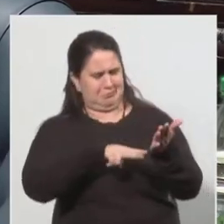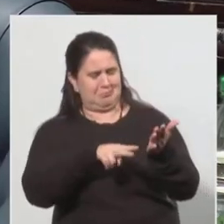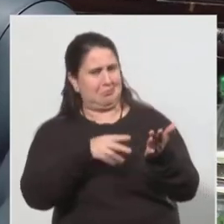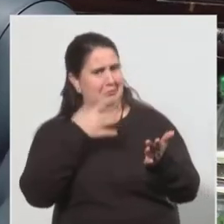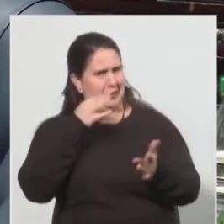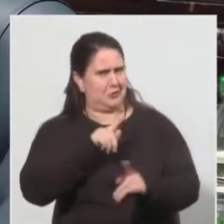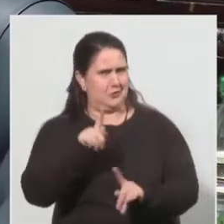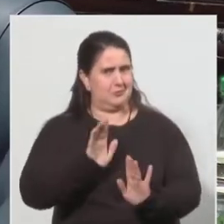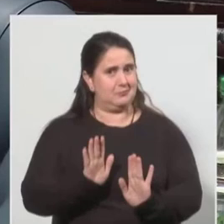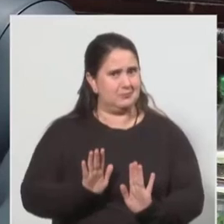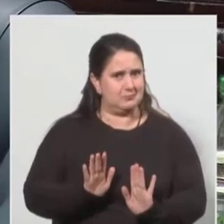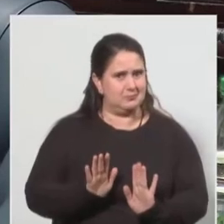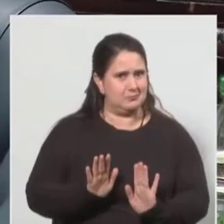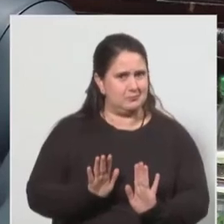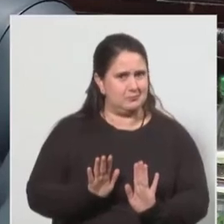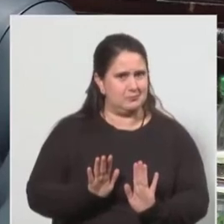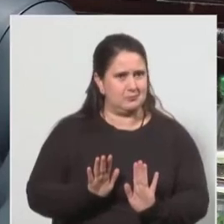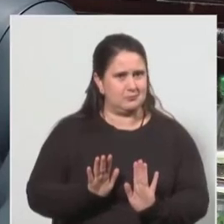leído en su integralidad.